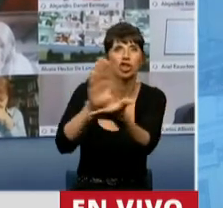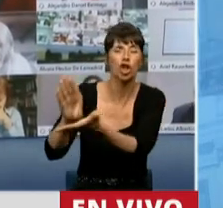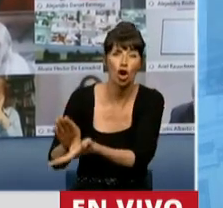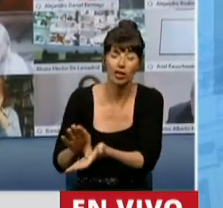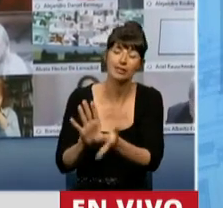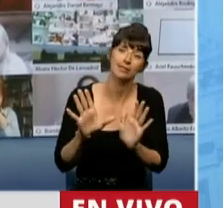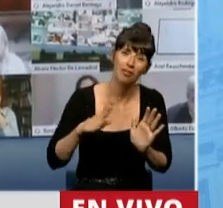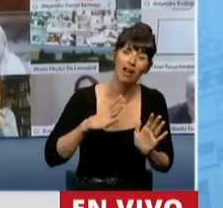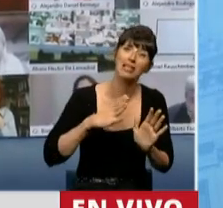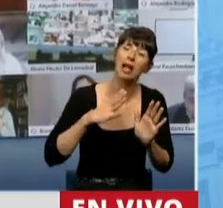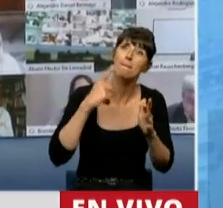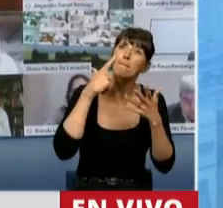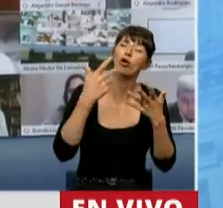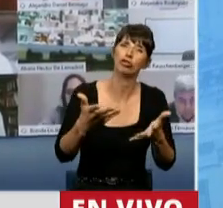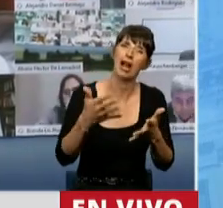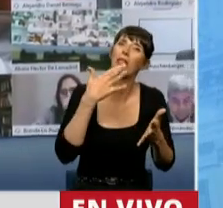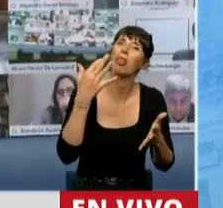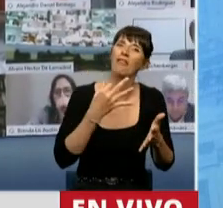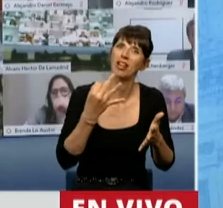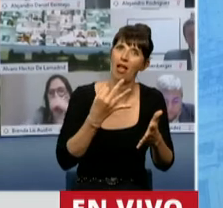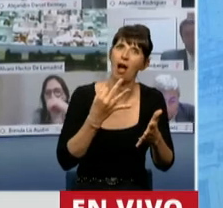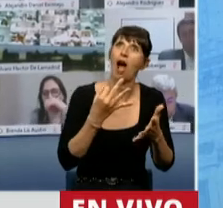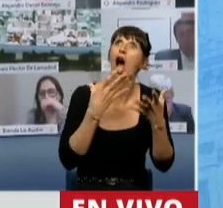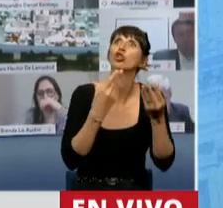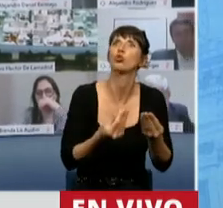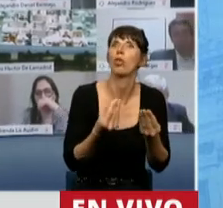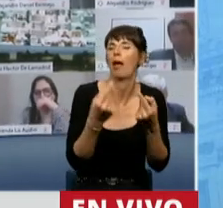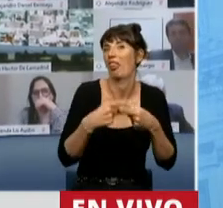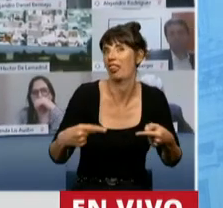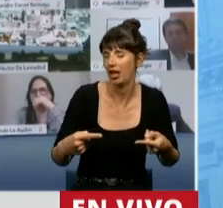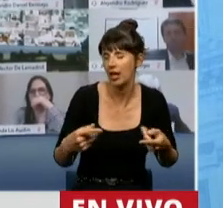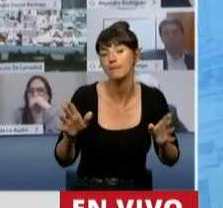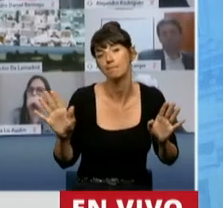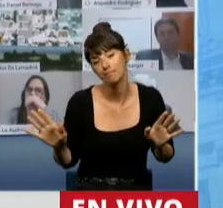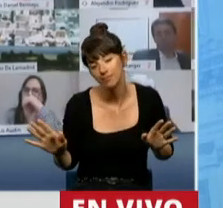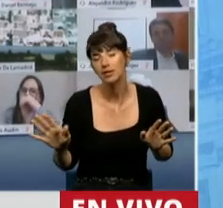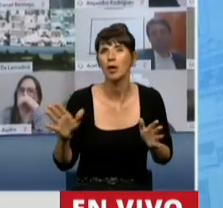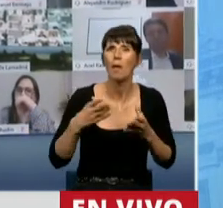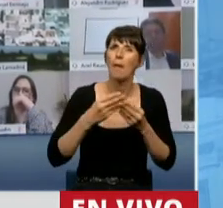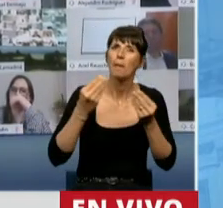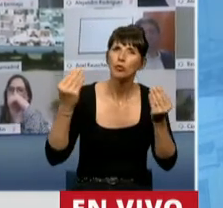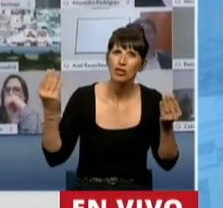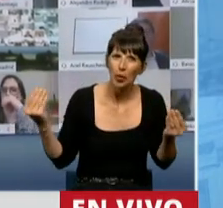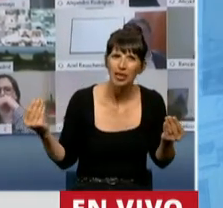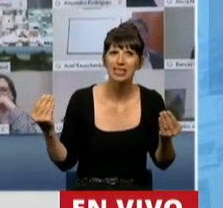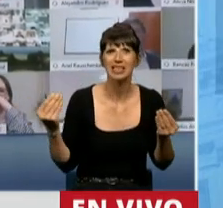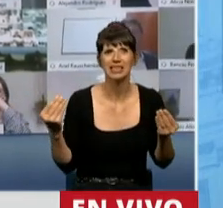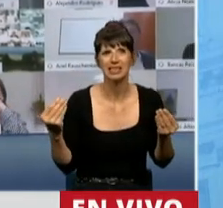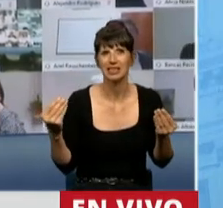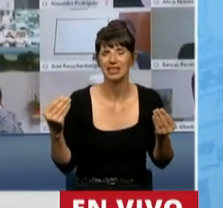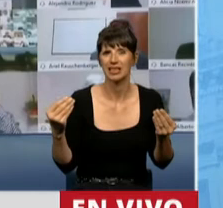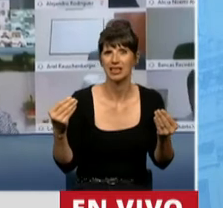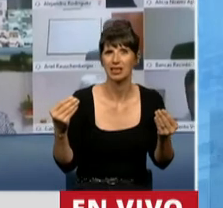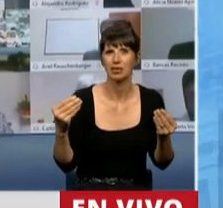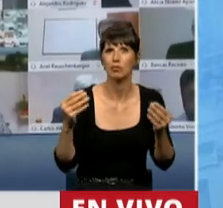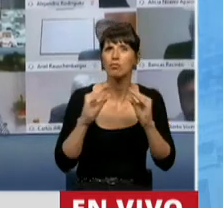son sus beneficios. Puede resultar paradójico que las razones que enumero por